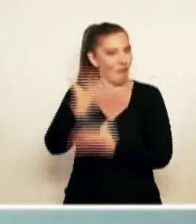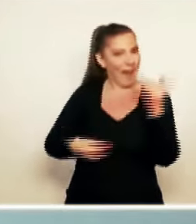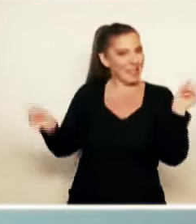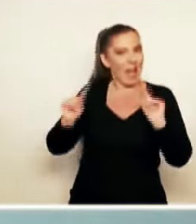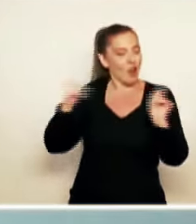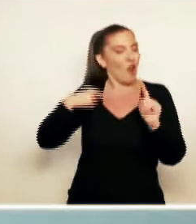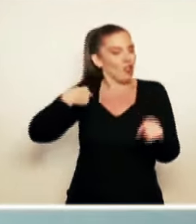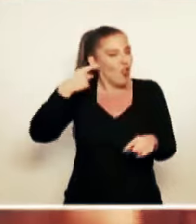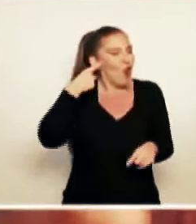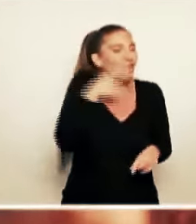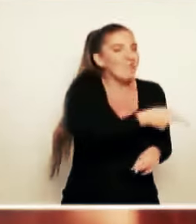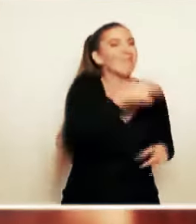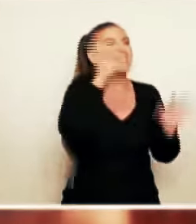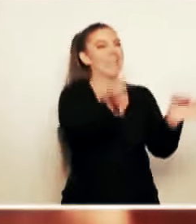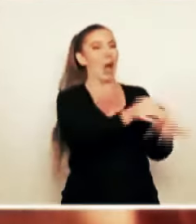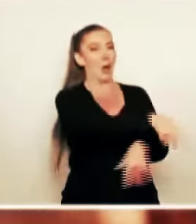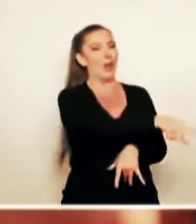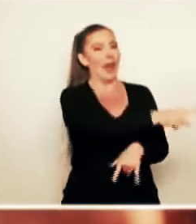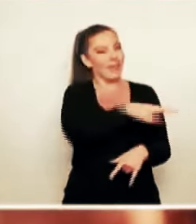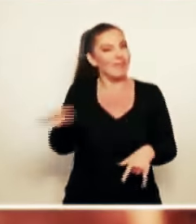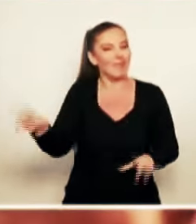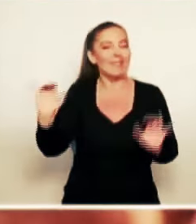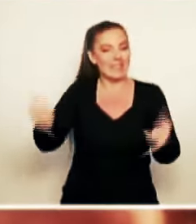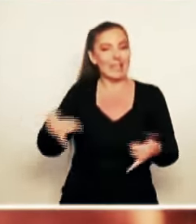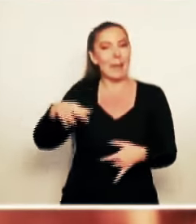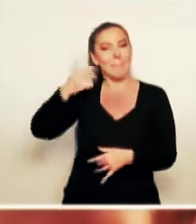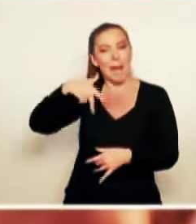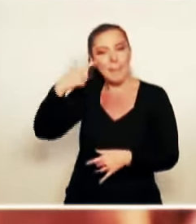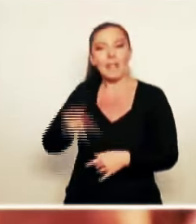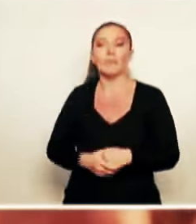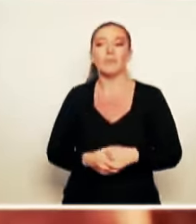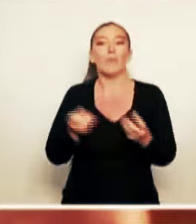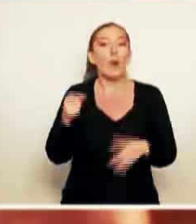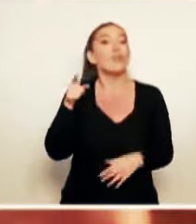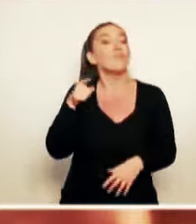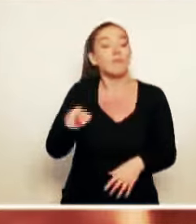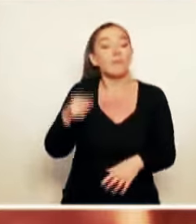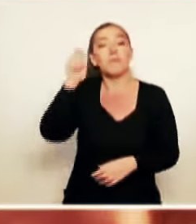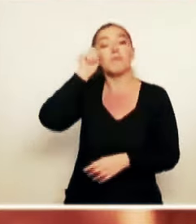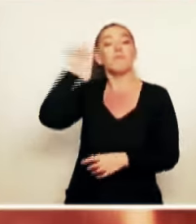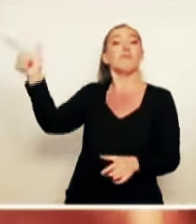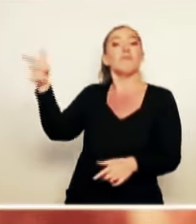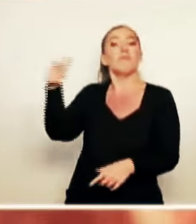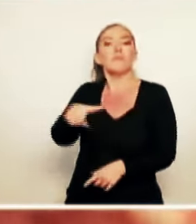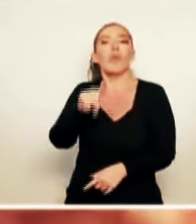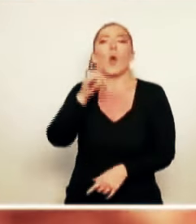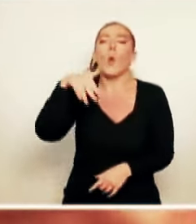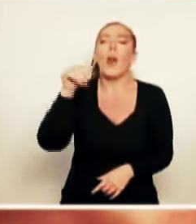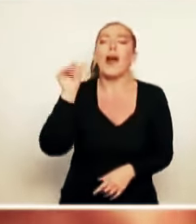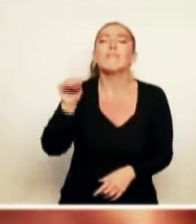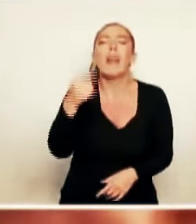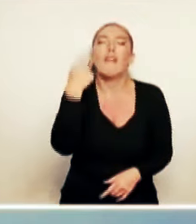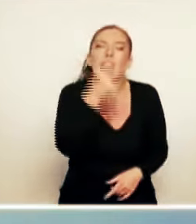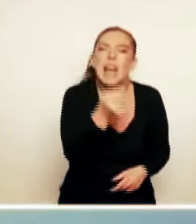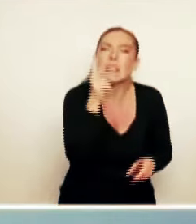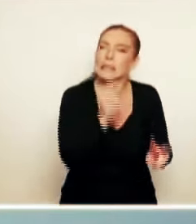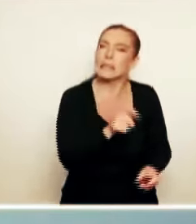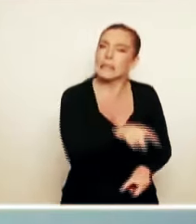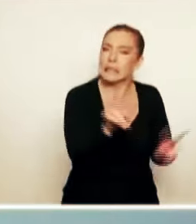puse el ojo. Te dije que... Bueno, pero ella era la que... Entonces se me ocurrió decirle, Luana, ¿por qué no me miras esto?